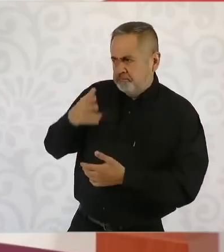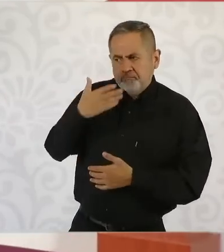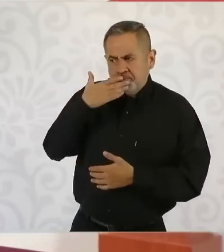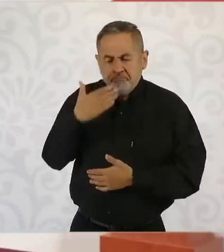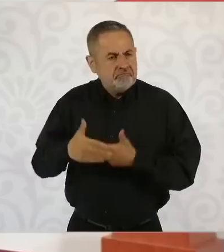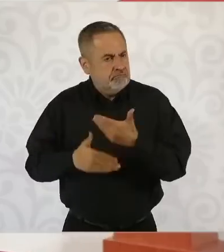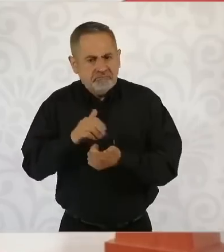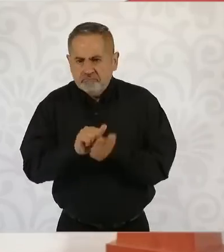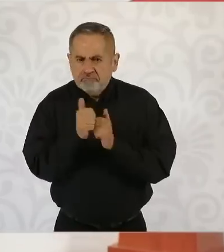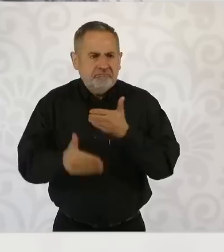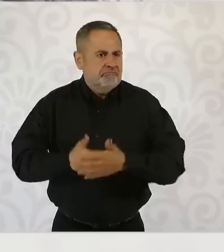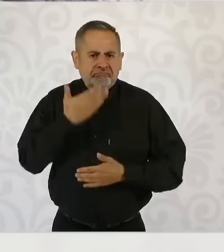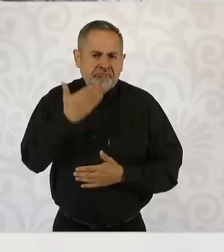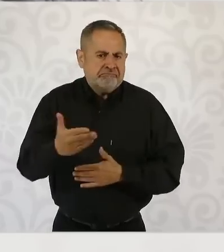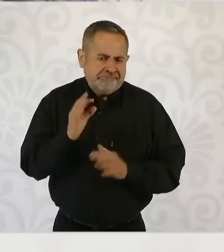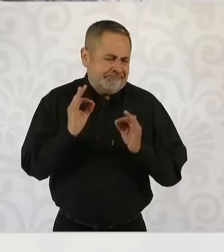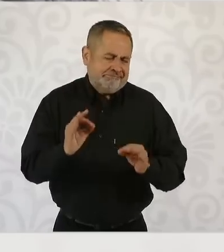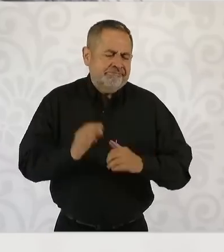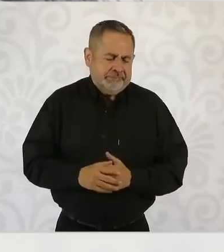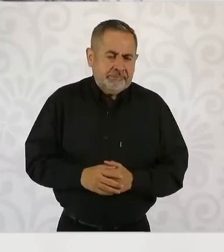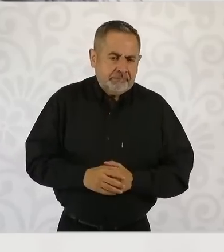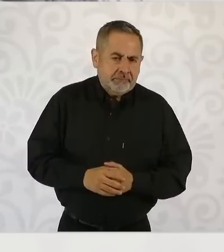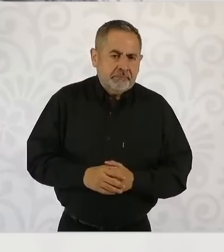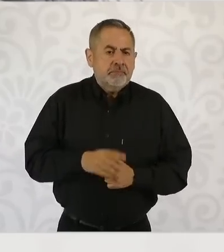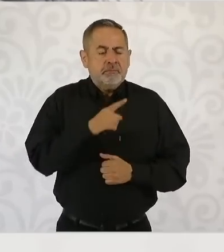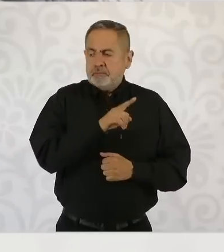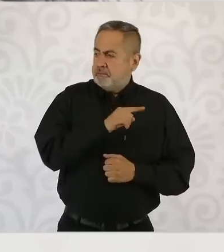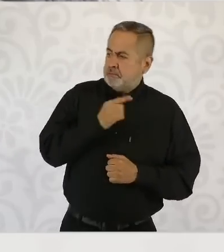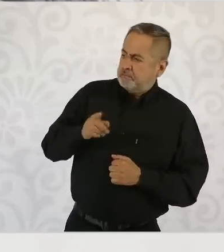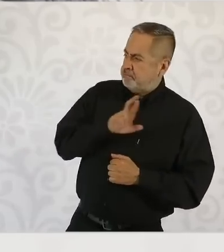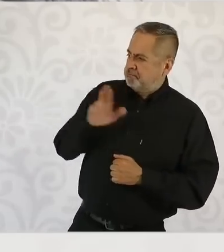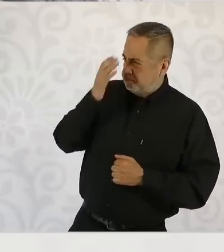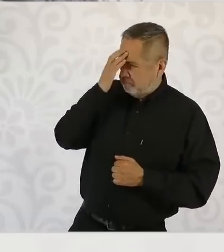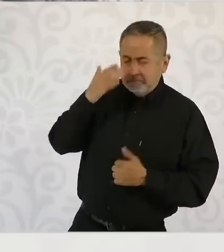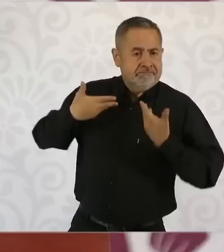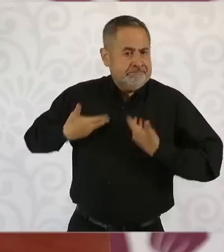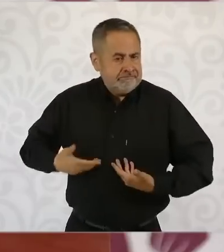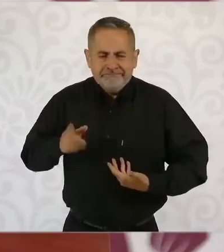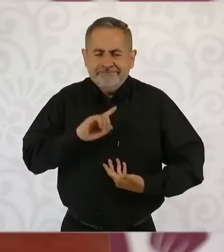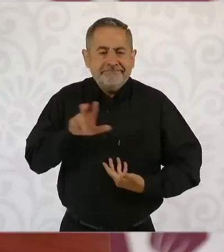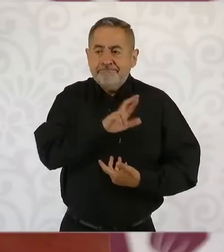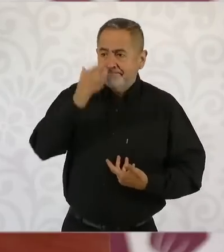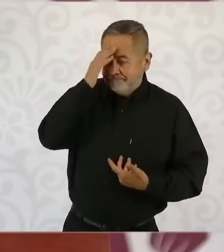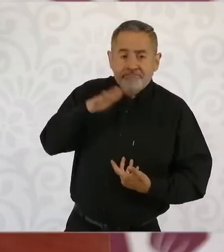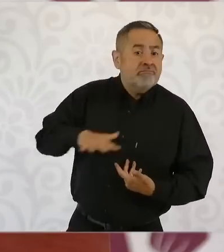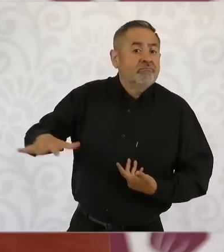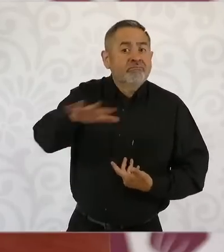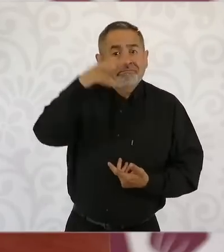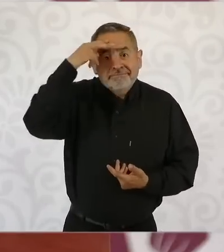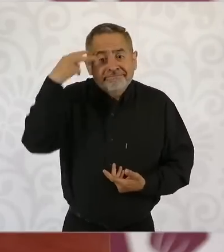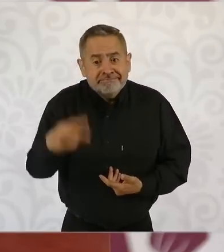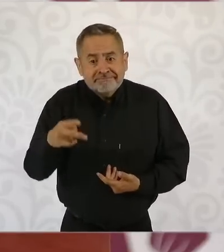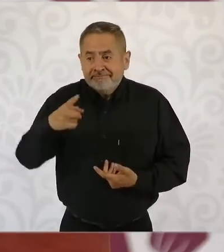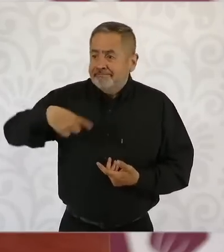estado desempeñando. Como lo he dicho, más que un reconocimiento a mi persona, pues es un reconocimiento al país y sobre todo al pueblo